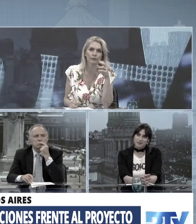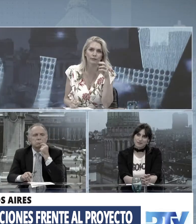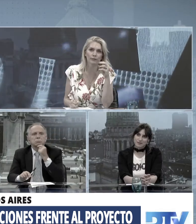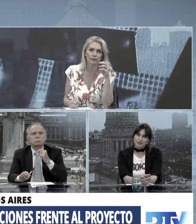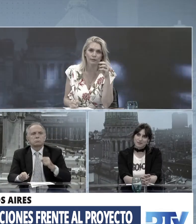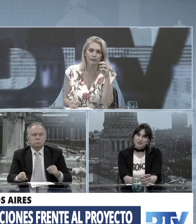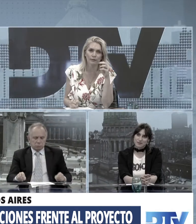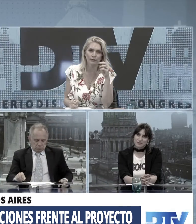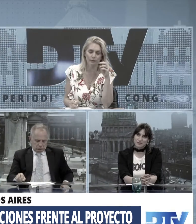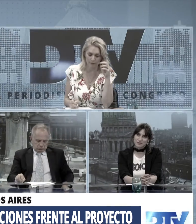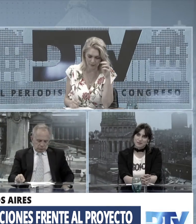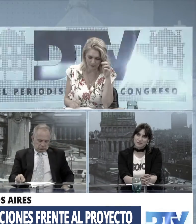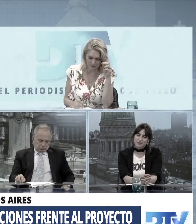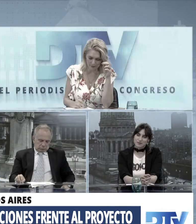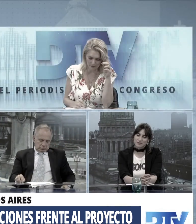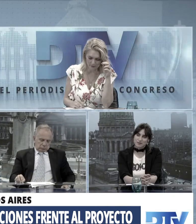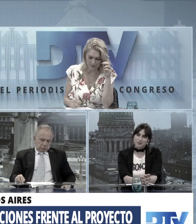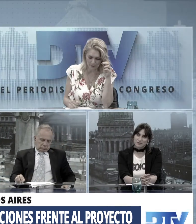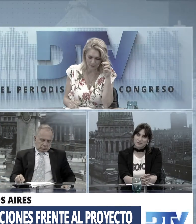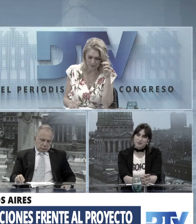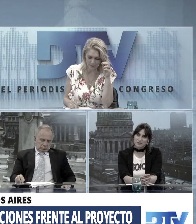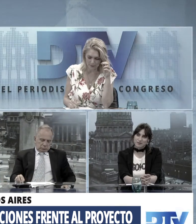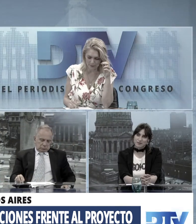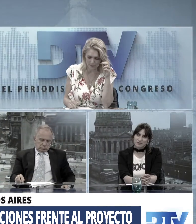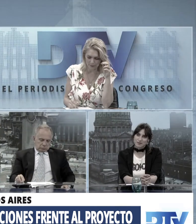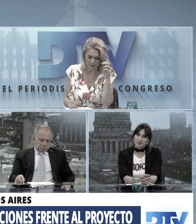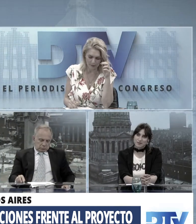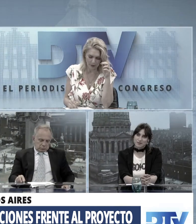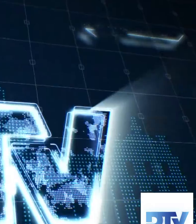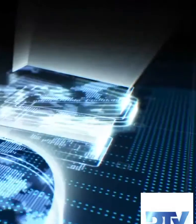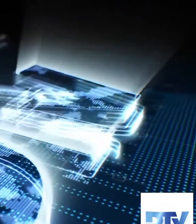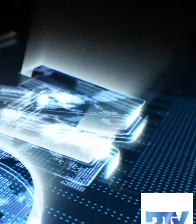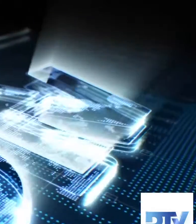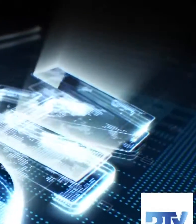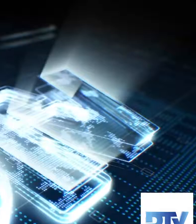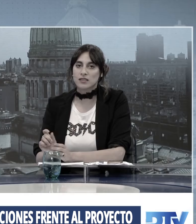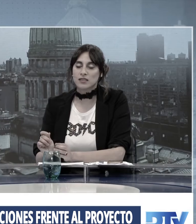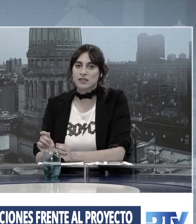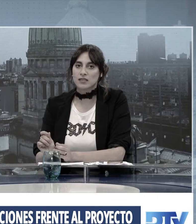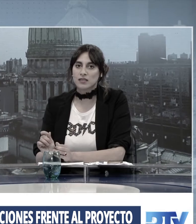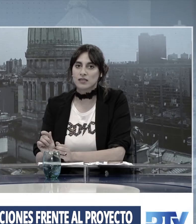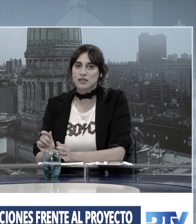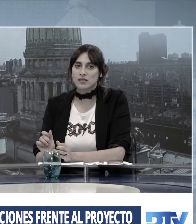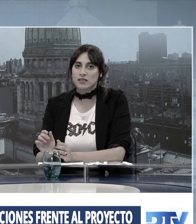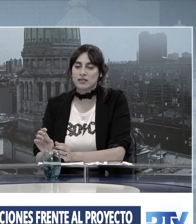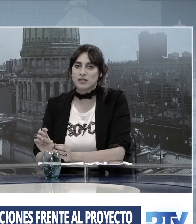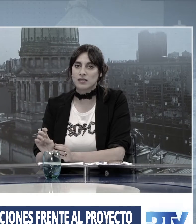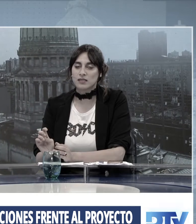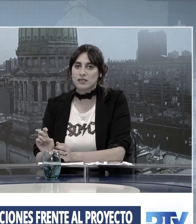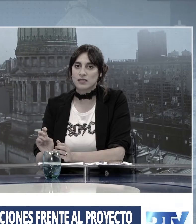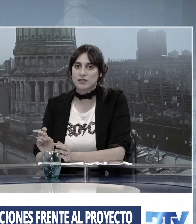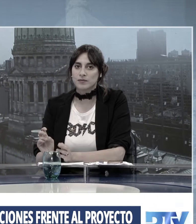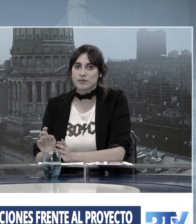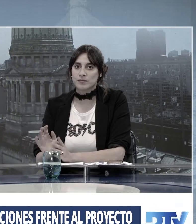problema del presupuesto es que tiene un corsé ideológico que le impide tomar las medidas adecuadas. En líneas generales es un